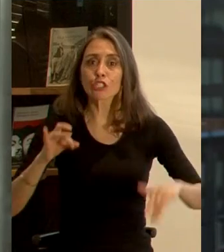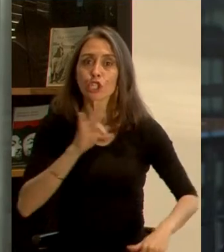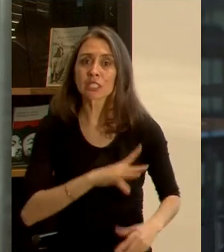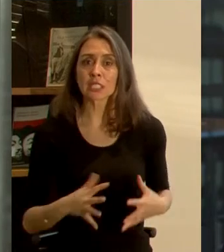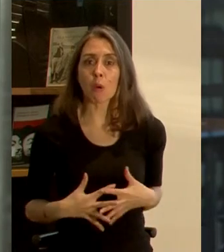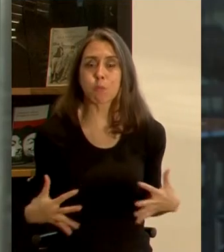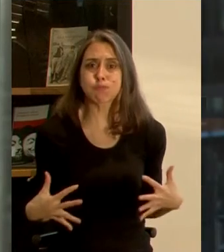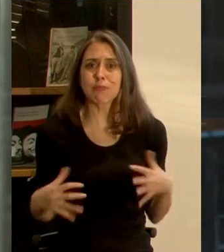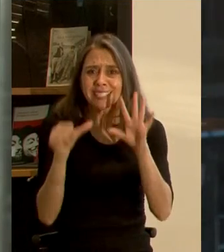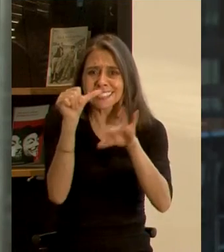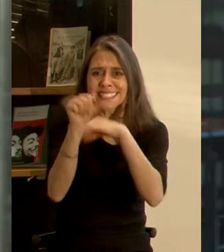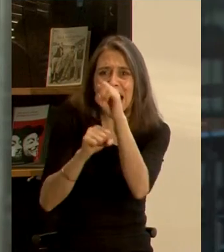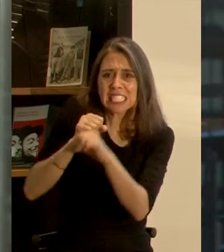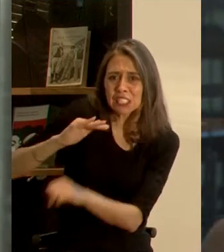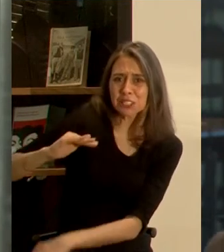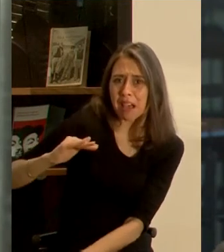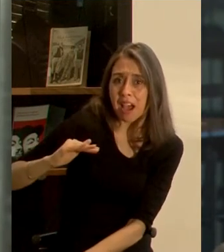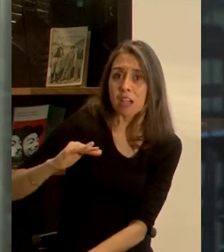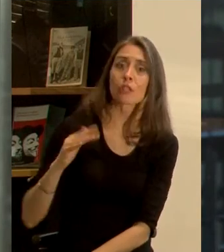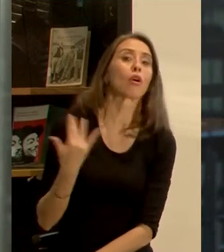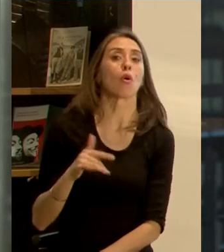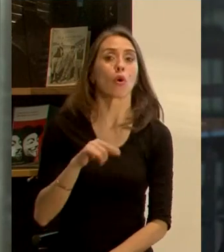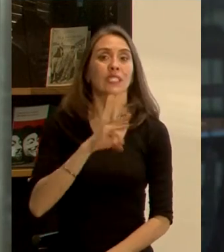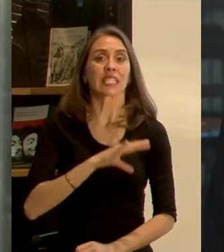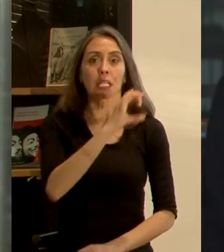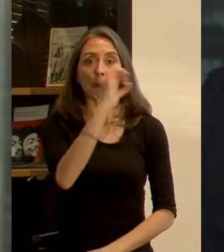los 6 años, una de las prevalencias más altas del